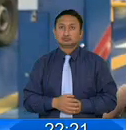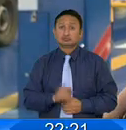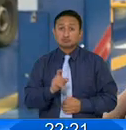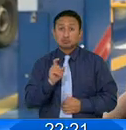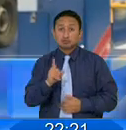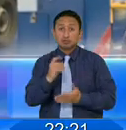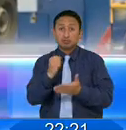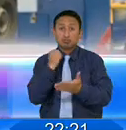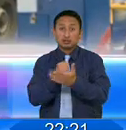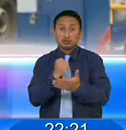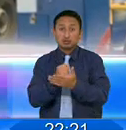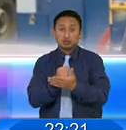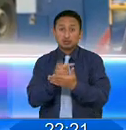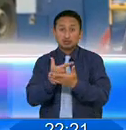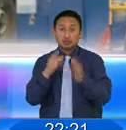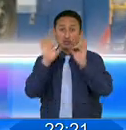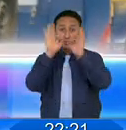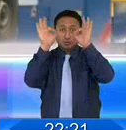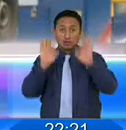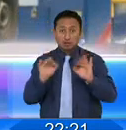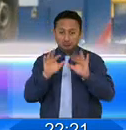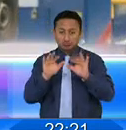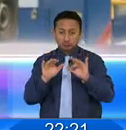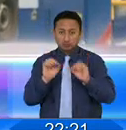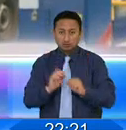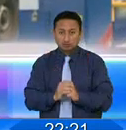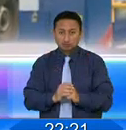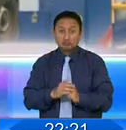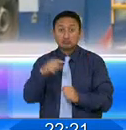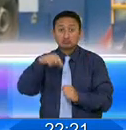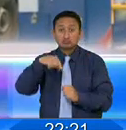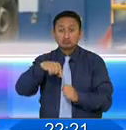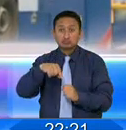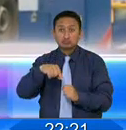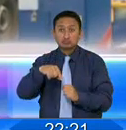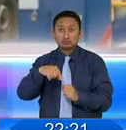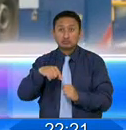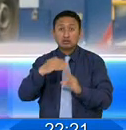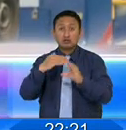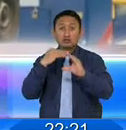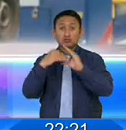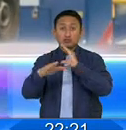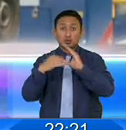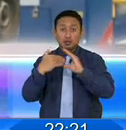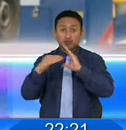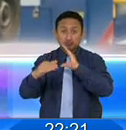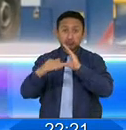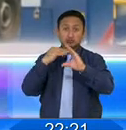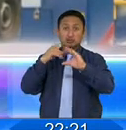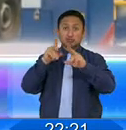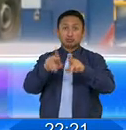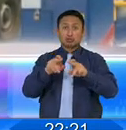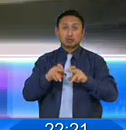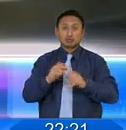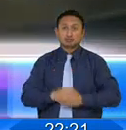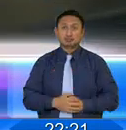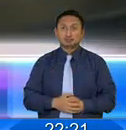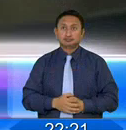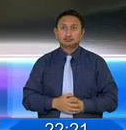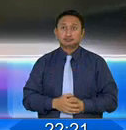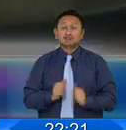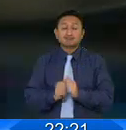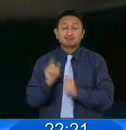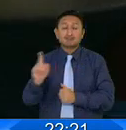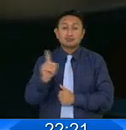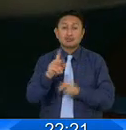matriculación en línea, llenan un formulario. Nosotros a través del correo electrónico enviamos el permiso de circulación. A cada centro